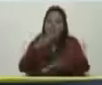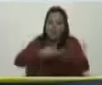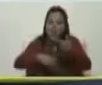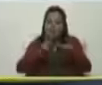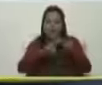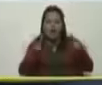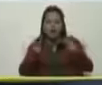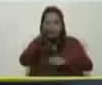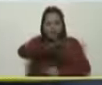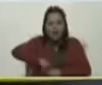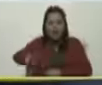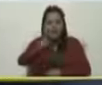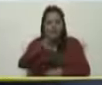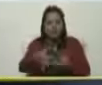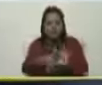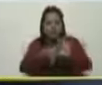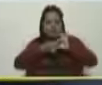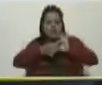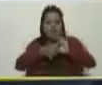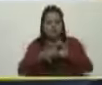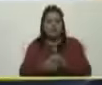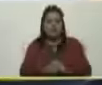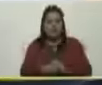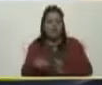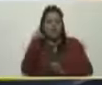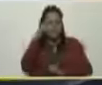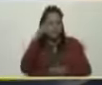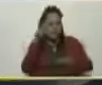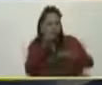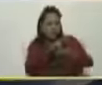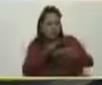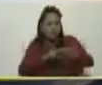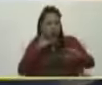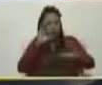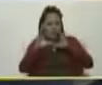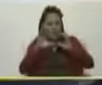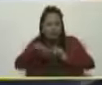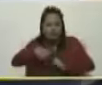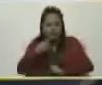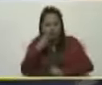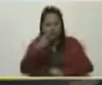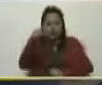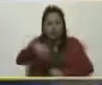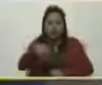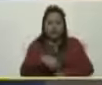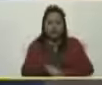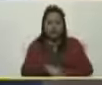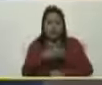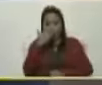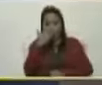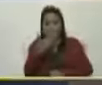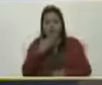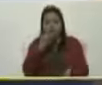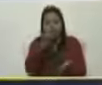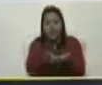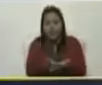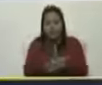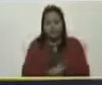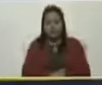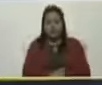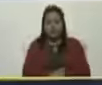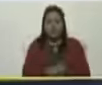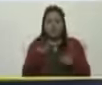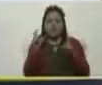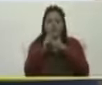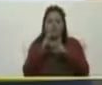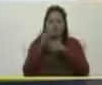en Venezuela, por la unidad, y el día que leí el comunicado, se lo quiero decir hoy en persona, agradecerle esas palabras